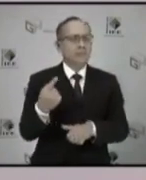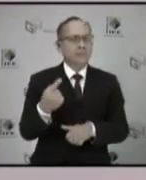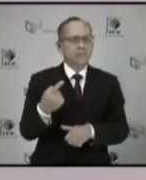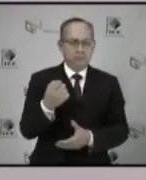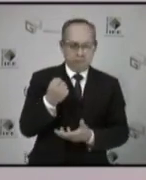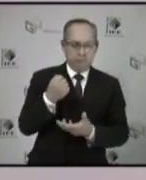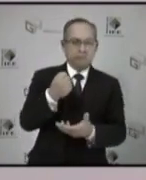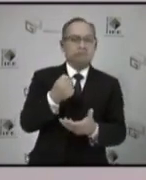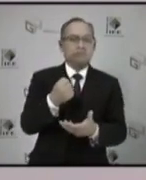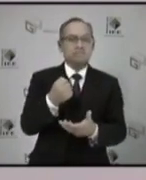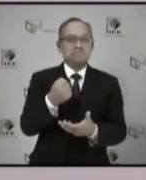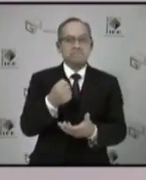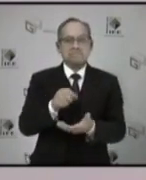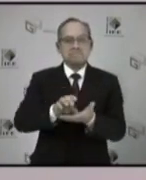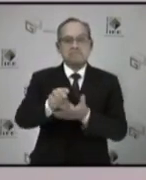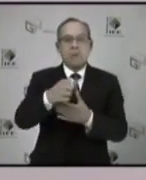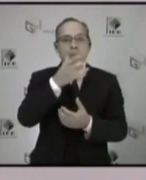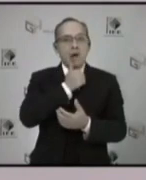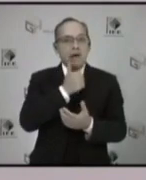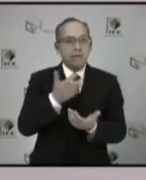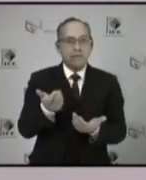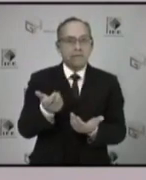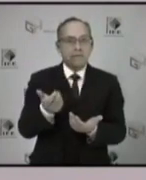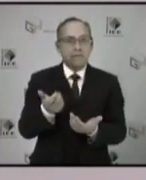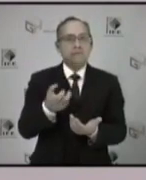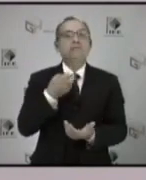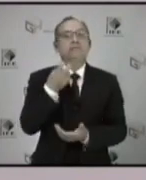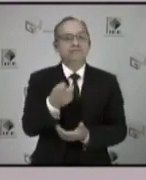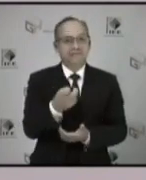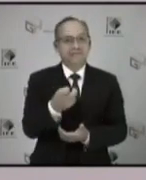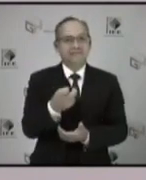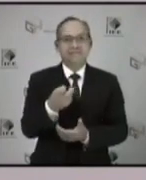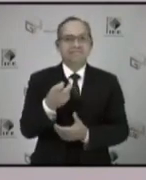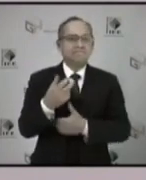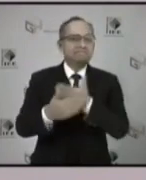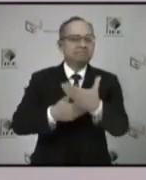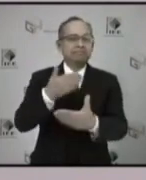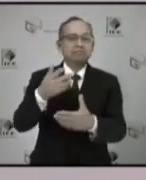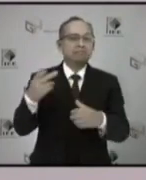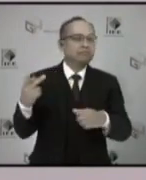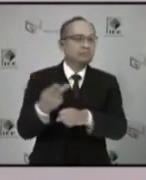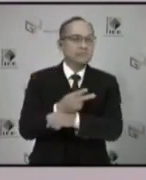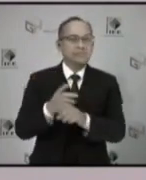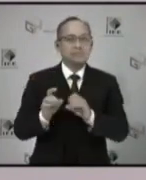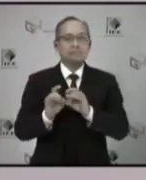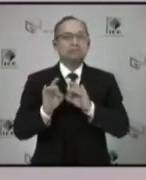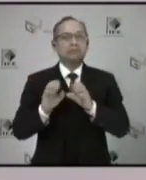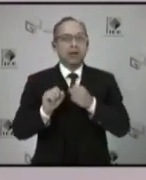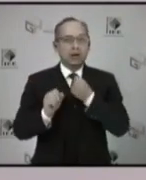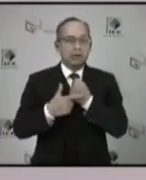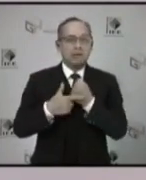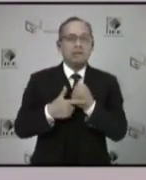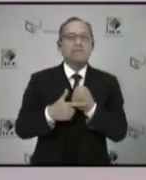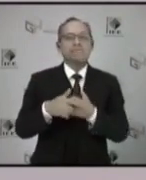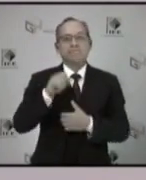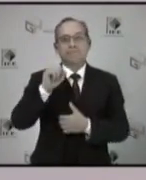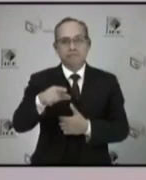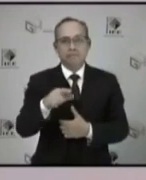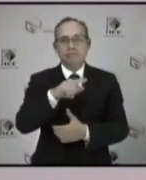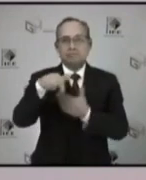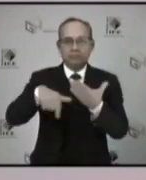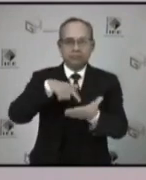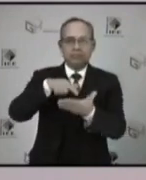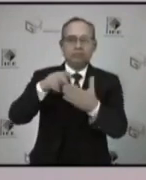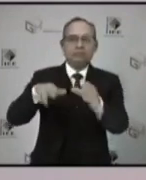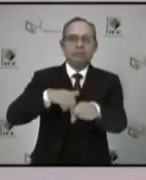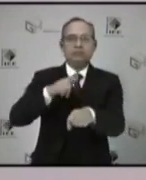y todo esto provoca que los permisos irregulares de la explotación de nuestros bosques, la falta de regulación